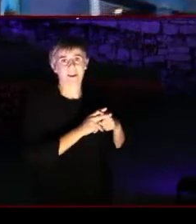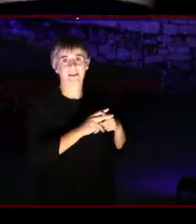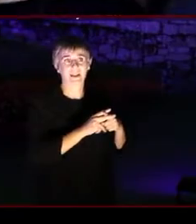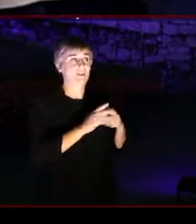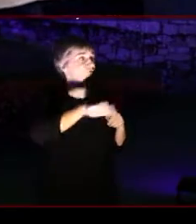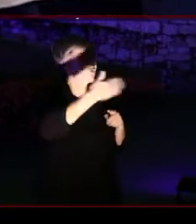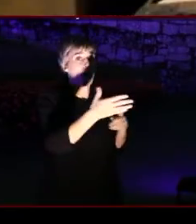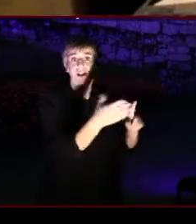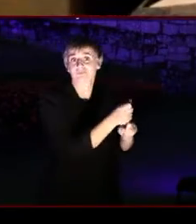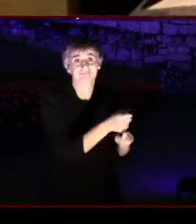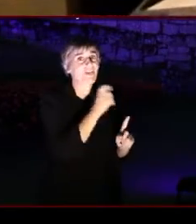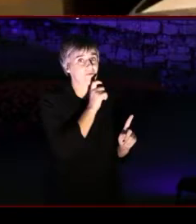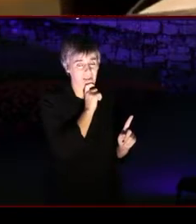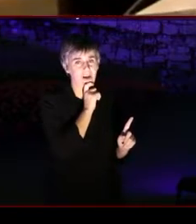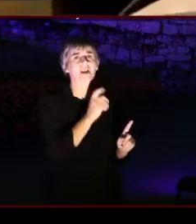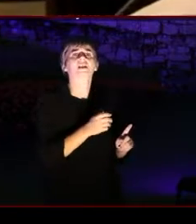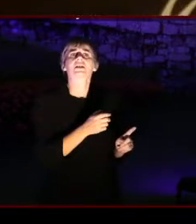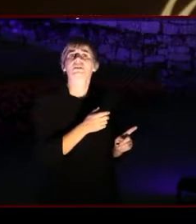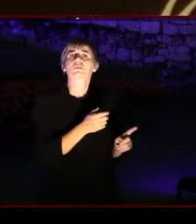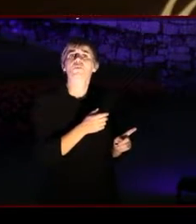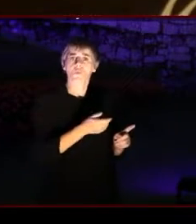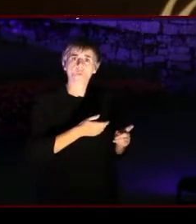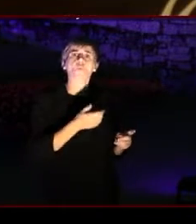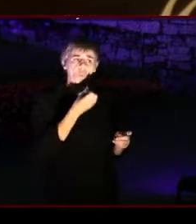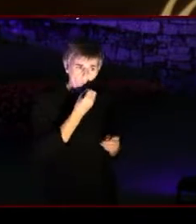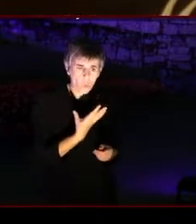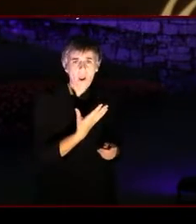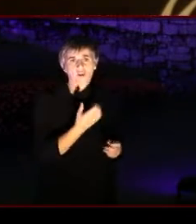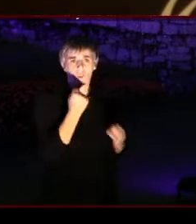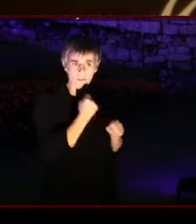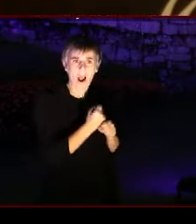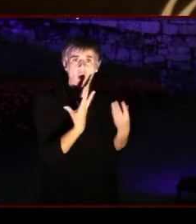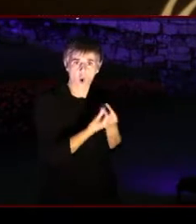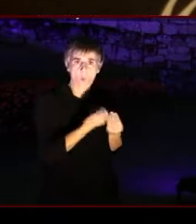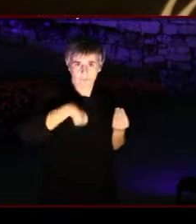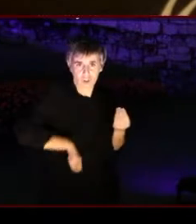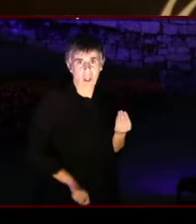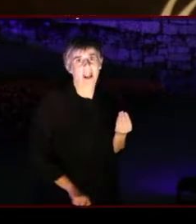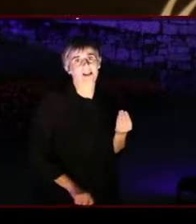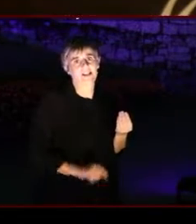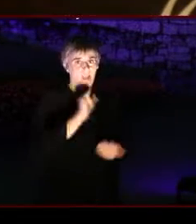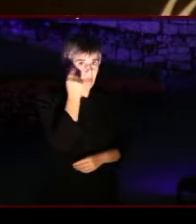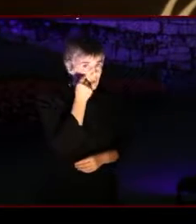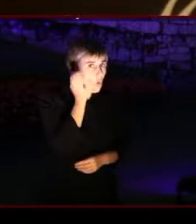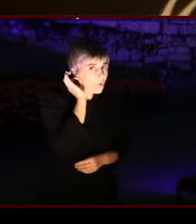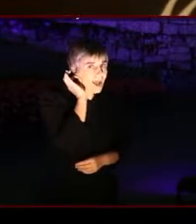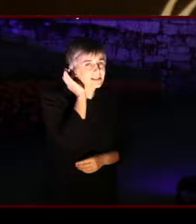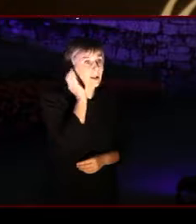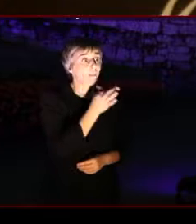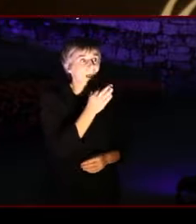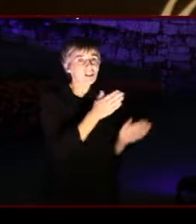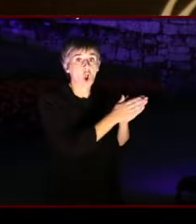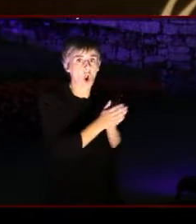muy fácil trabajar con los profesionales de Descubrias y sobre todo con el resto de compañeras, que son unas personas que os van a aportar un montón